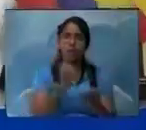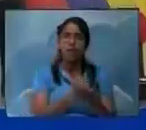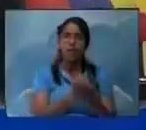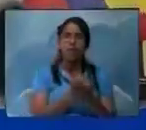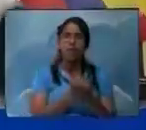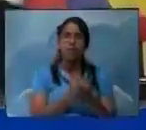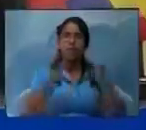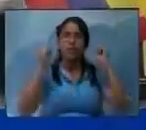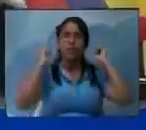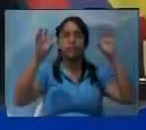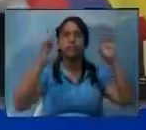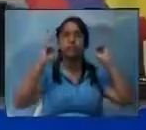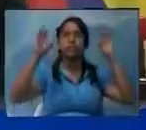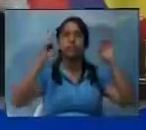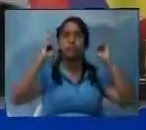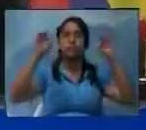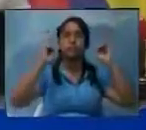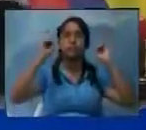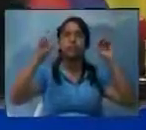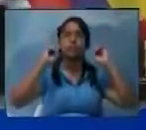Amén.